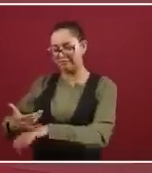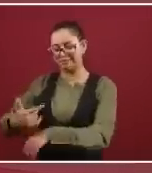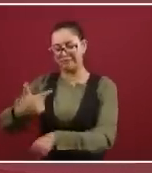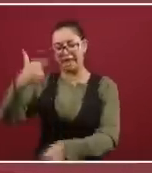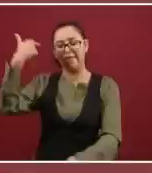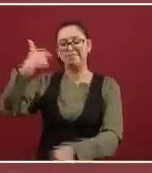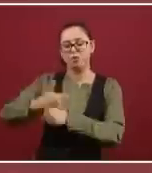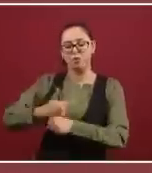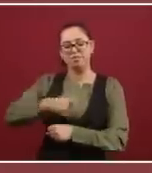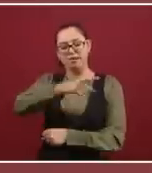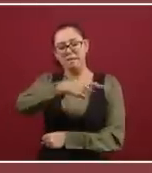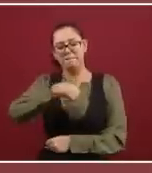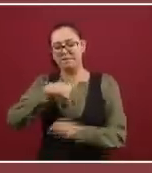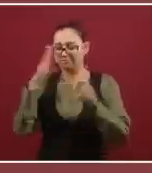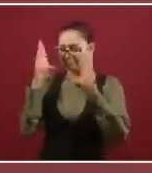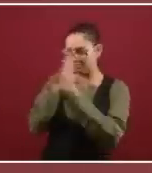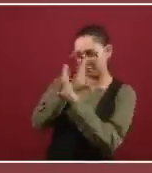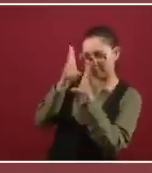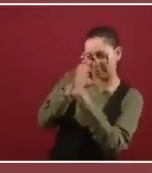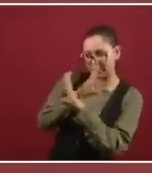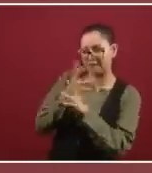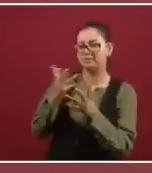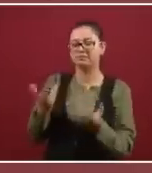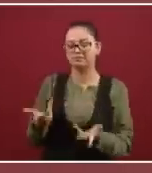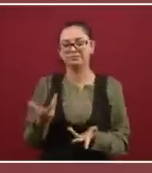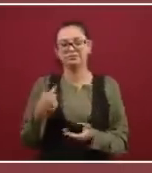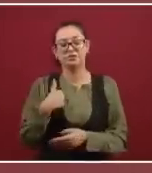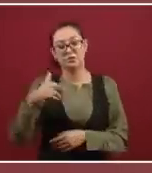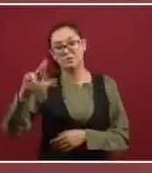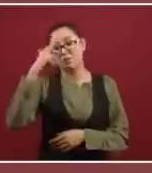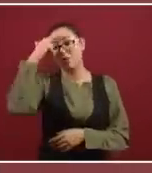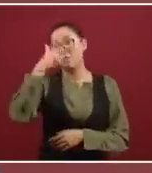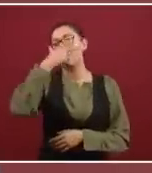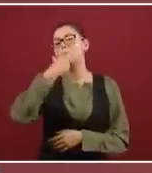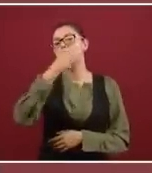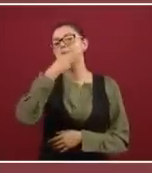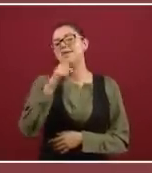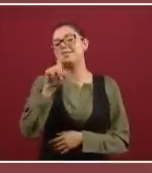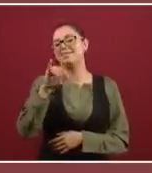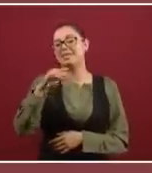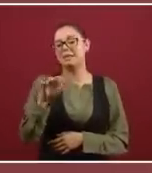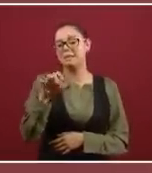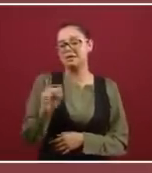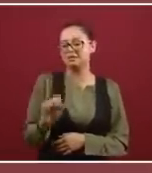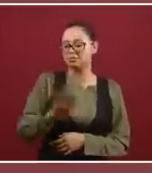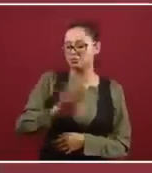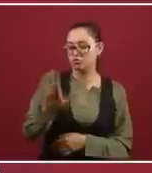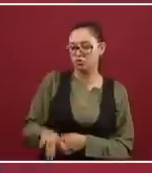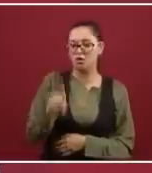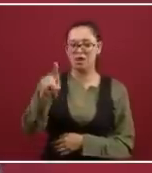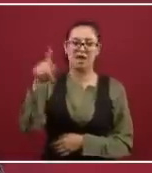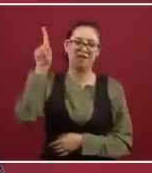años. Me acuerdo del finado Dimas, ¿no?, en Tabasco.